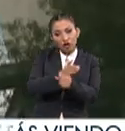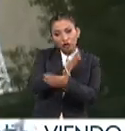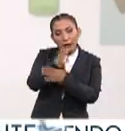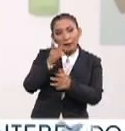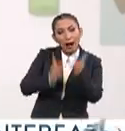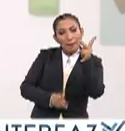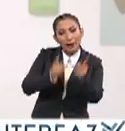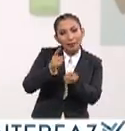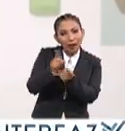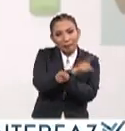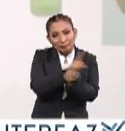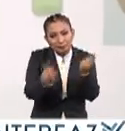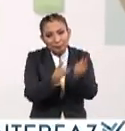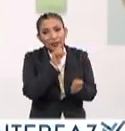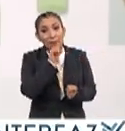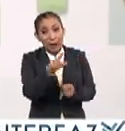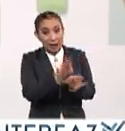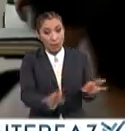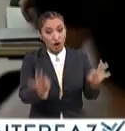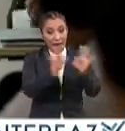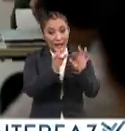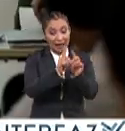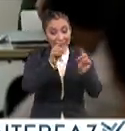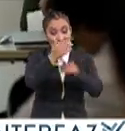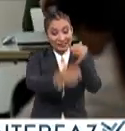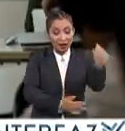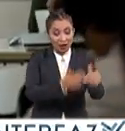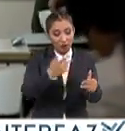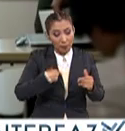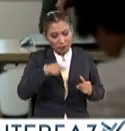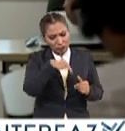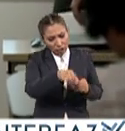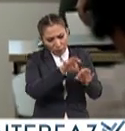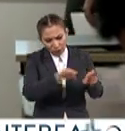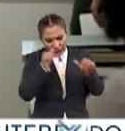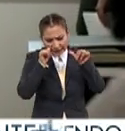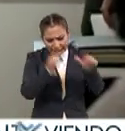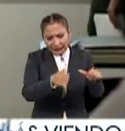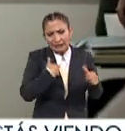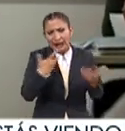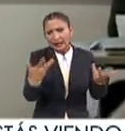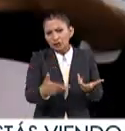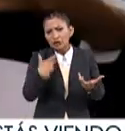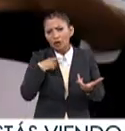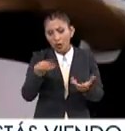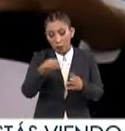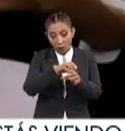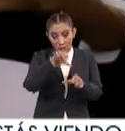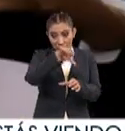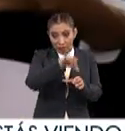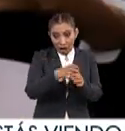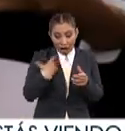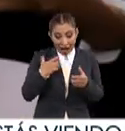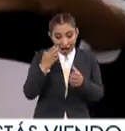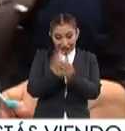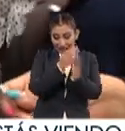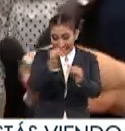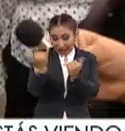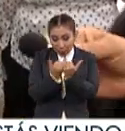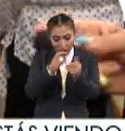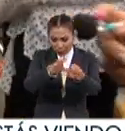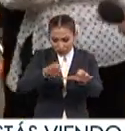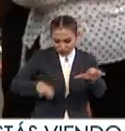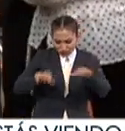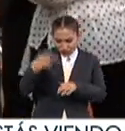de diálogo. También se priorizó el desarrollo de las personas y se planteó la descentralización de la enseñanza.